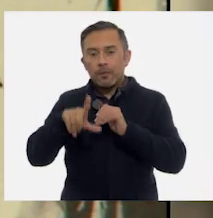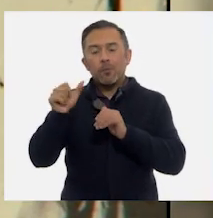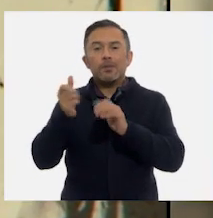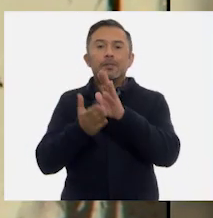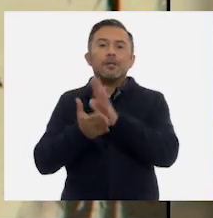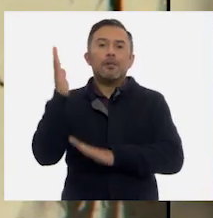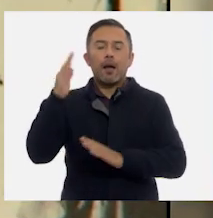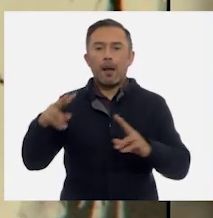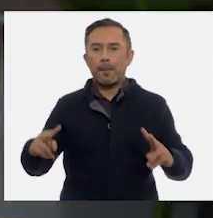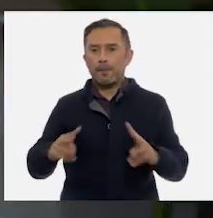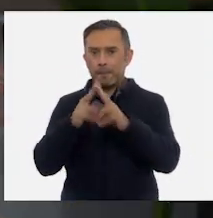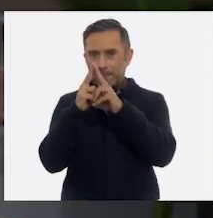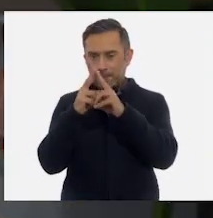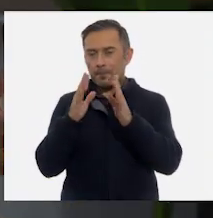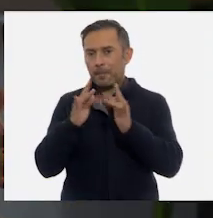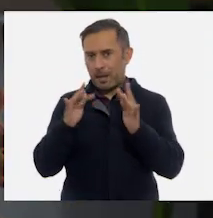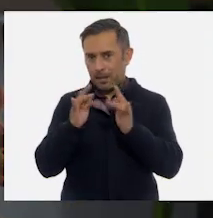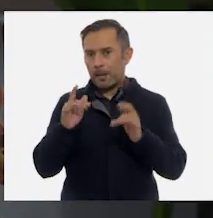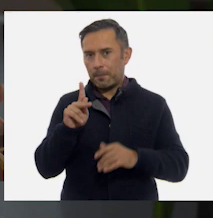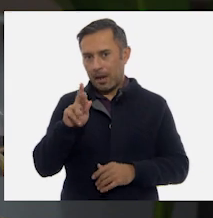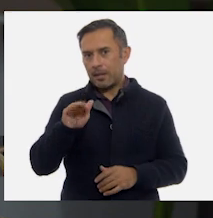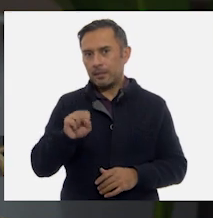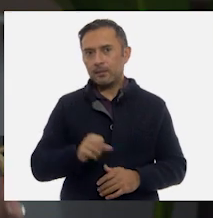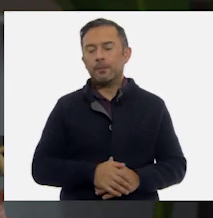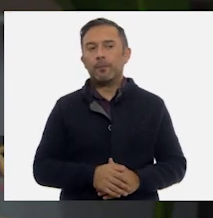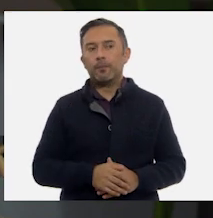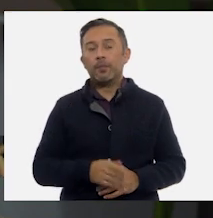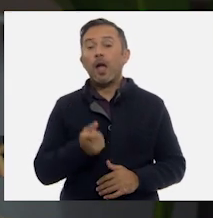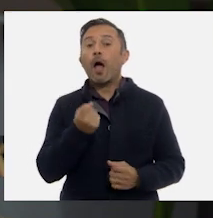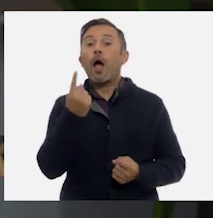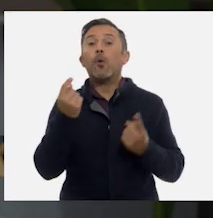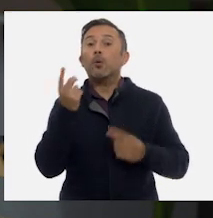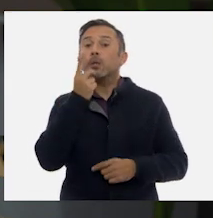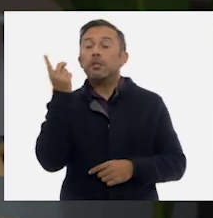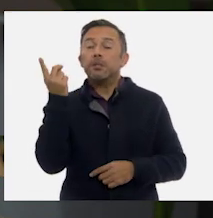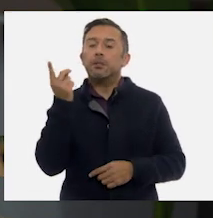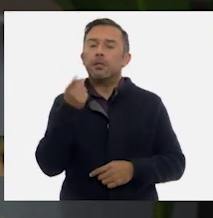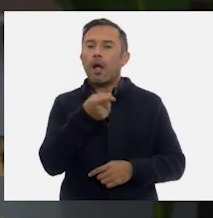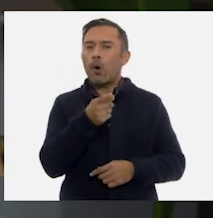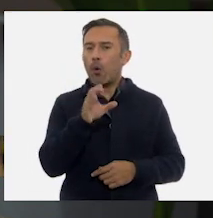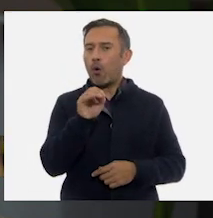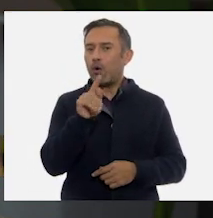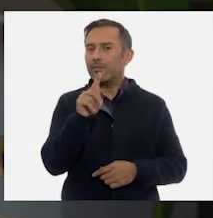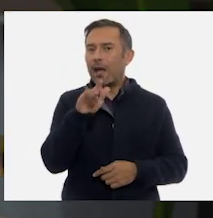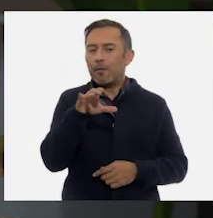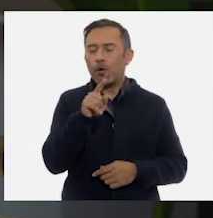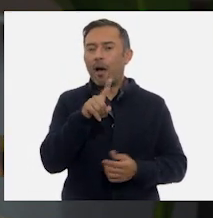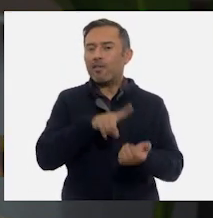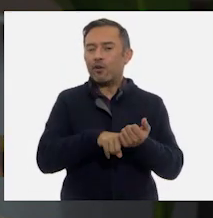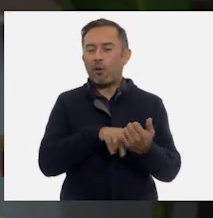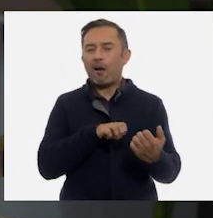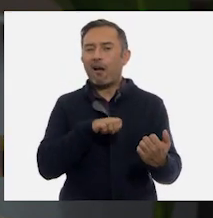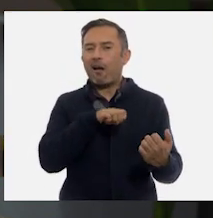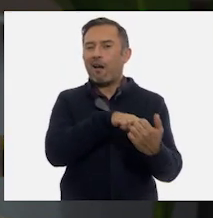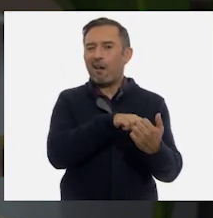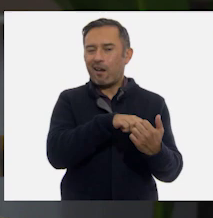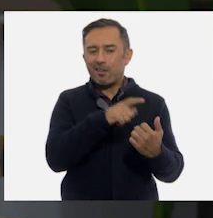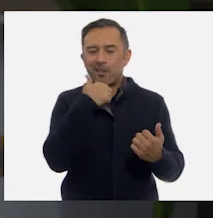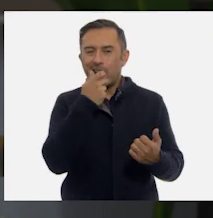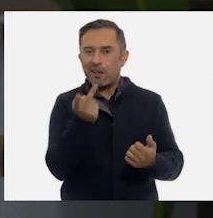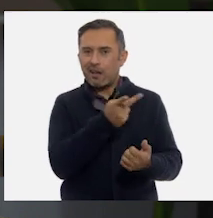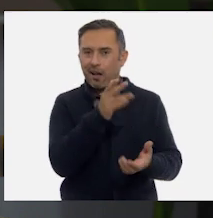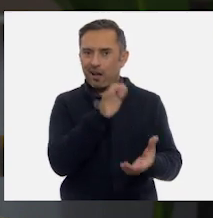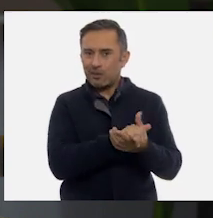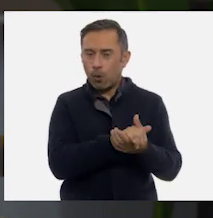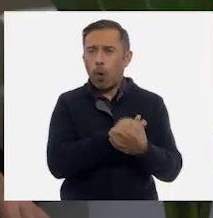Octavio. Algunos dicen que Octavio la engañó para casarse con ella, otros dicen que no, que estaba perfectamente planeado